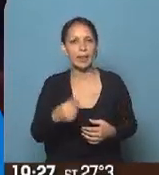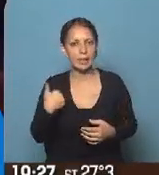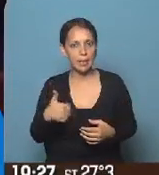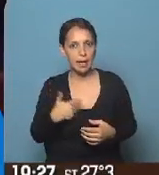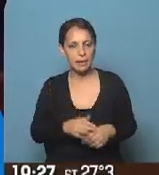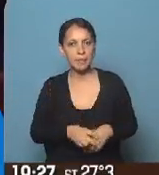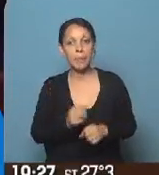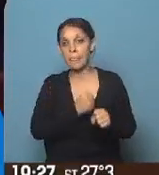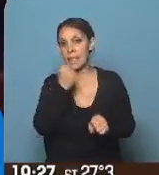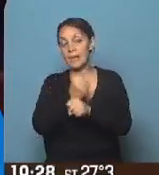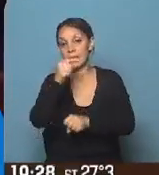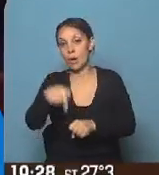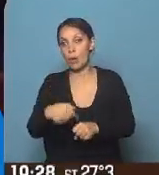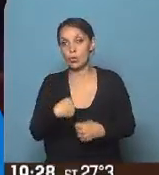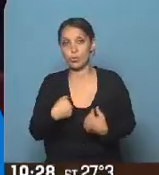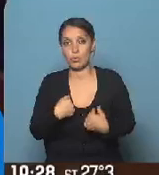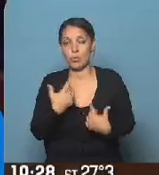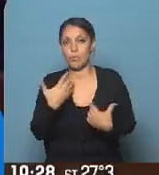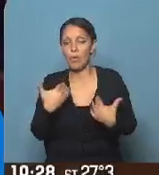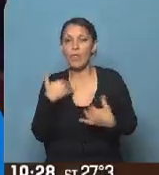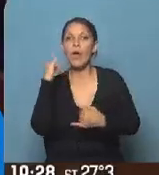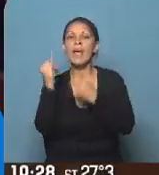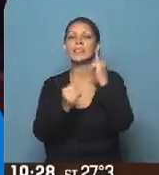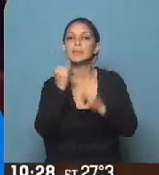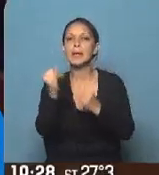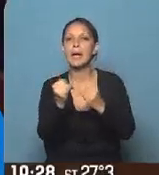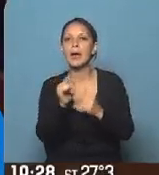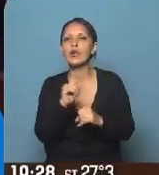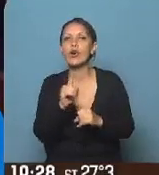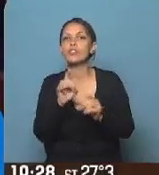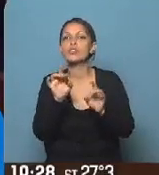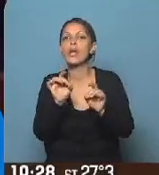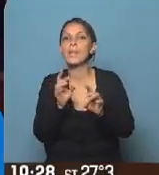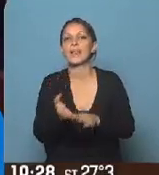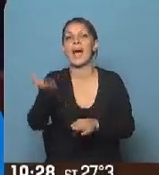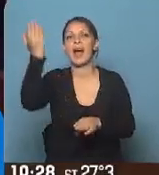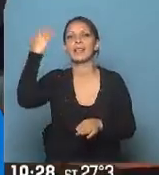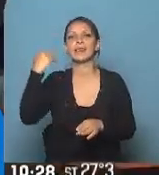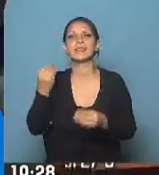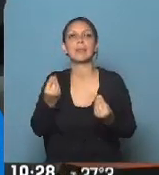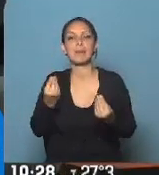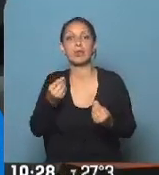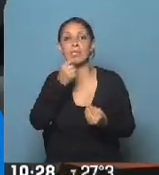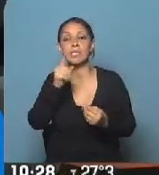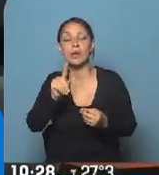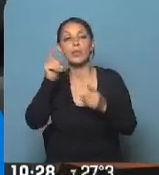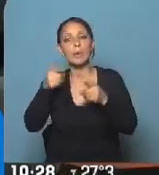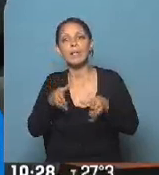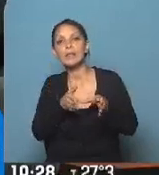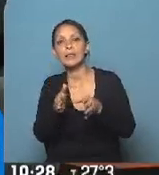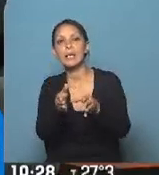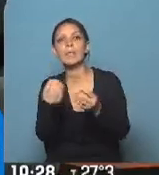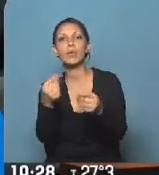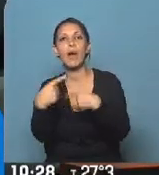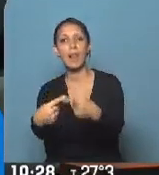y aún hoy uno es una voz para explicar no solo lo que nos pasó, sino a dónde deberíamos ir. Usted también investigó qué puede haber